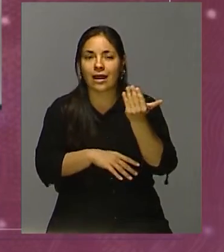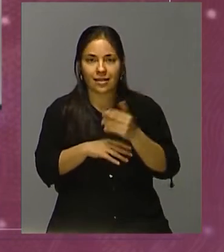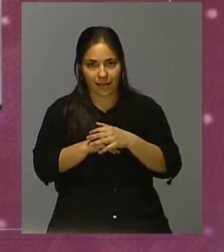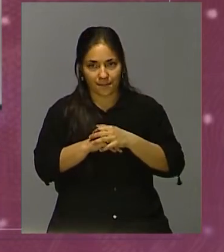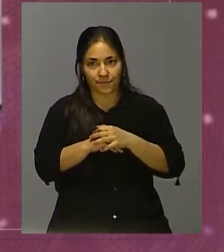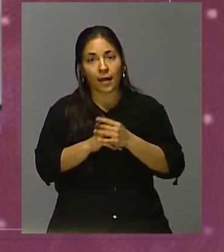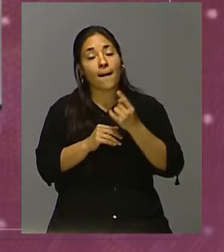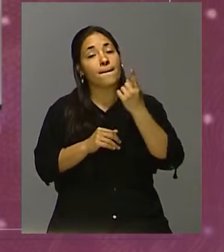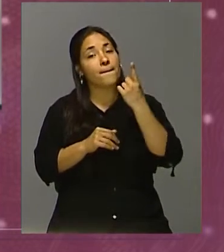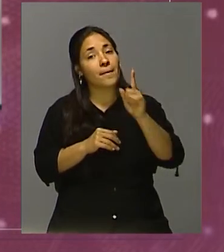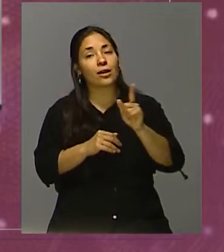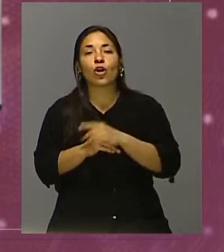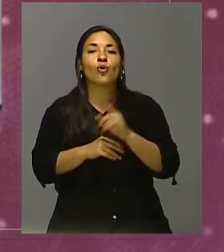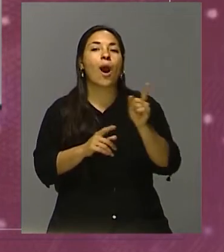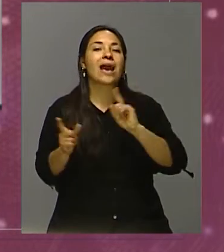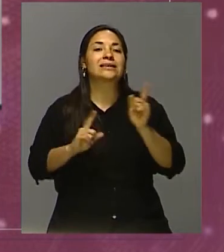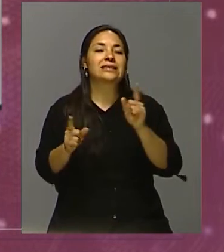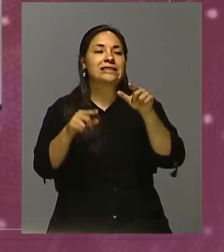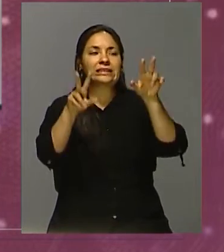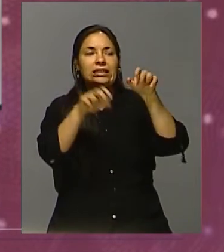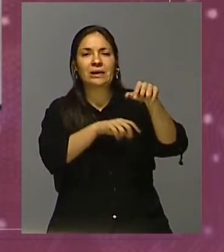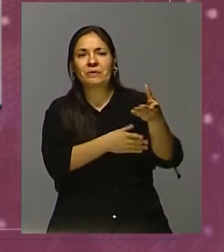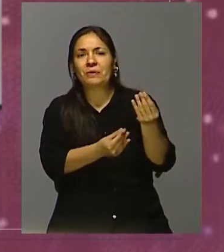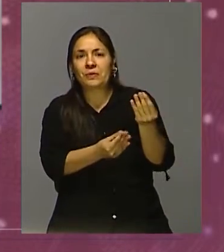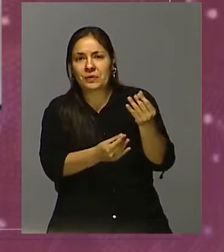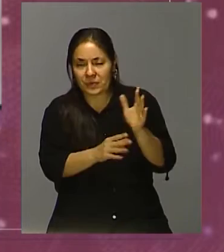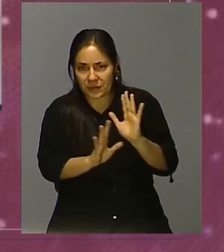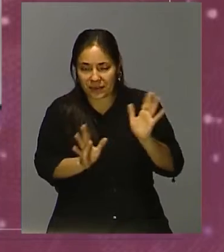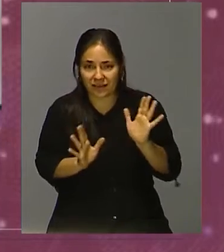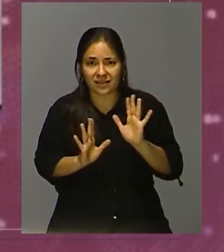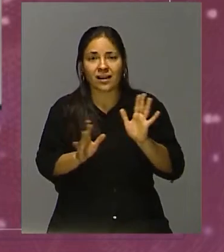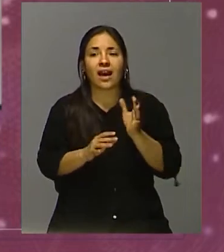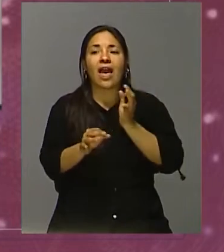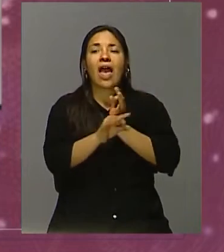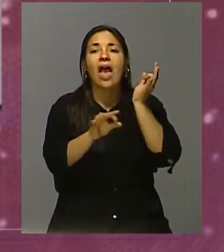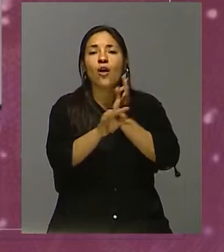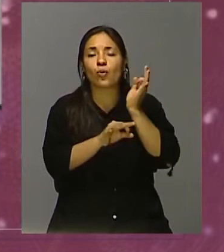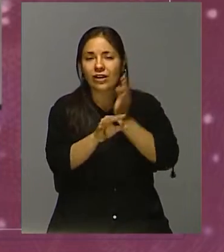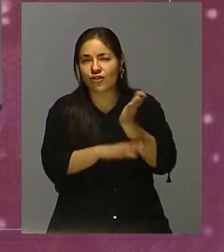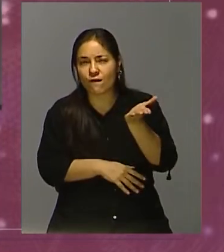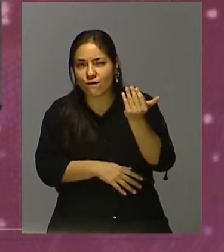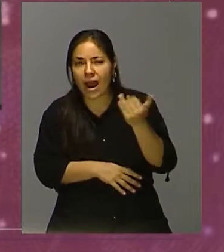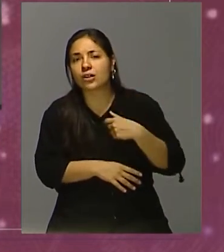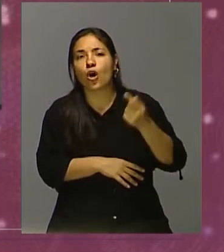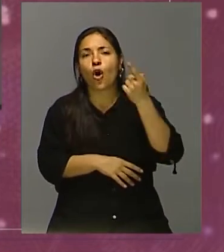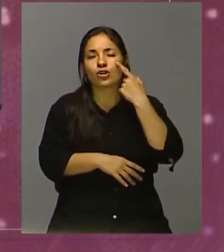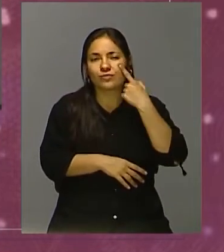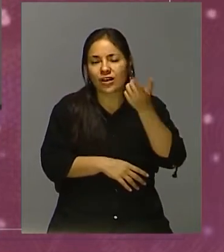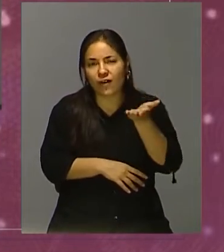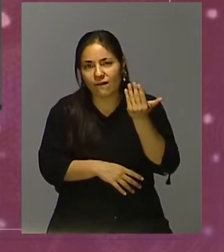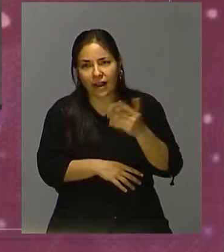sí, no hay que tenerle miedo a esta cuestión, ¿no? De la falta de educación y la falta de conocimientos